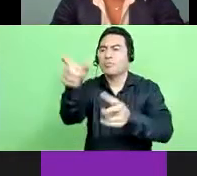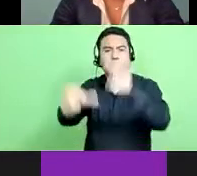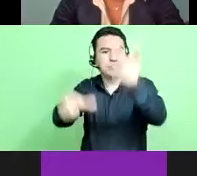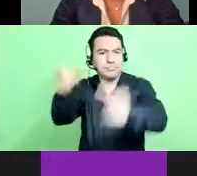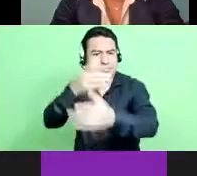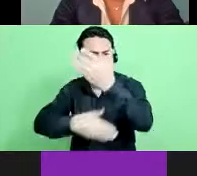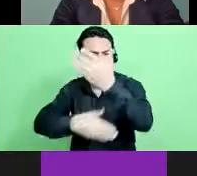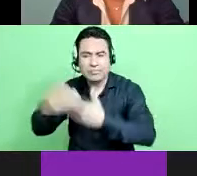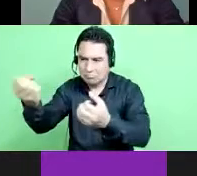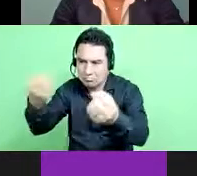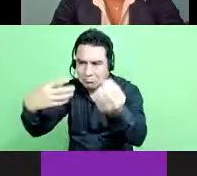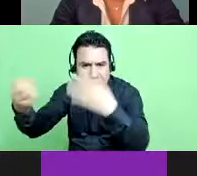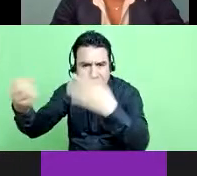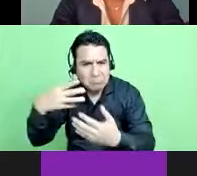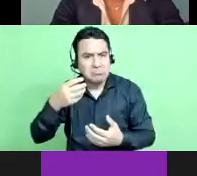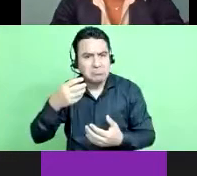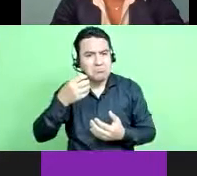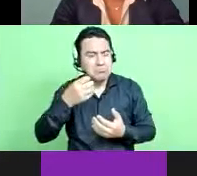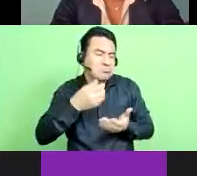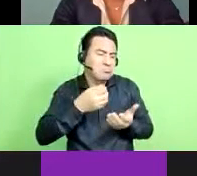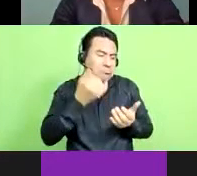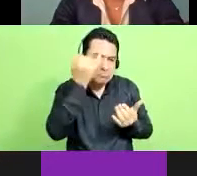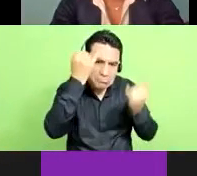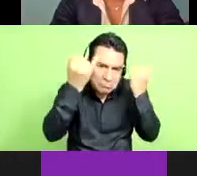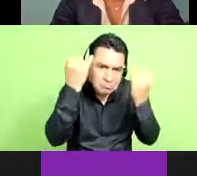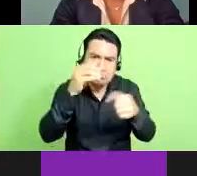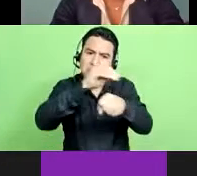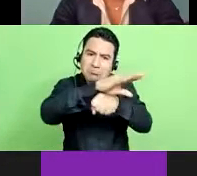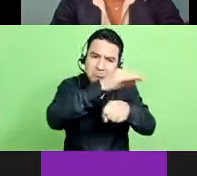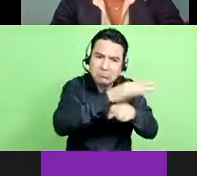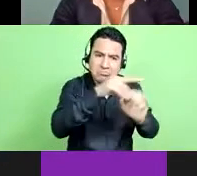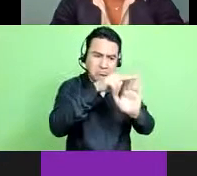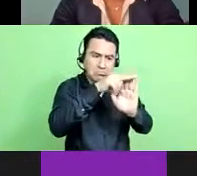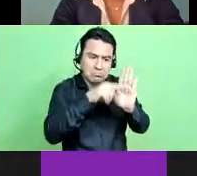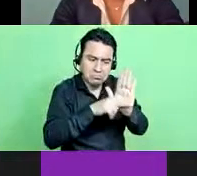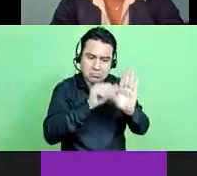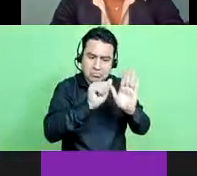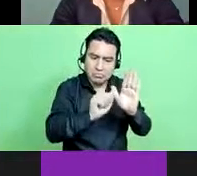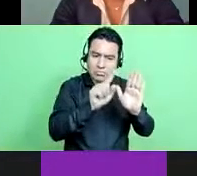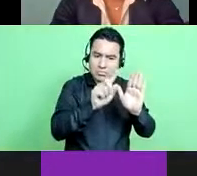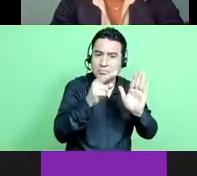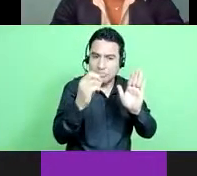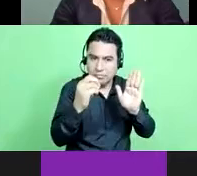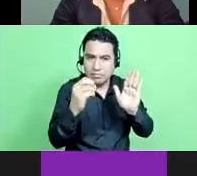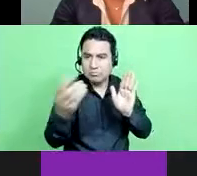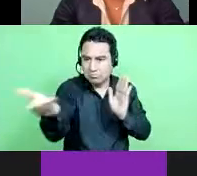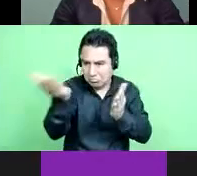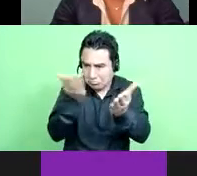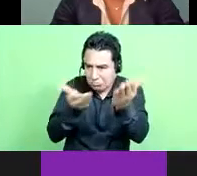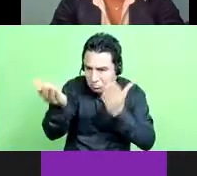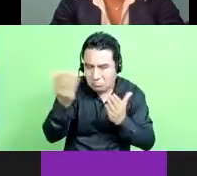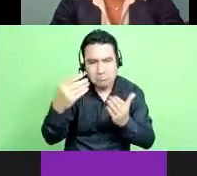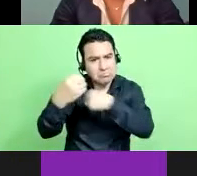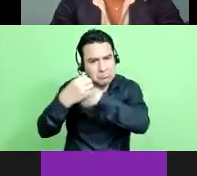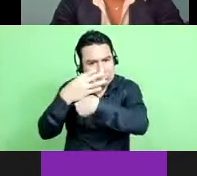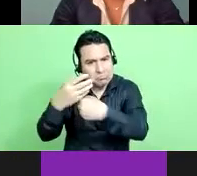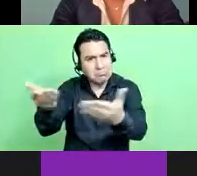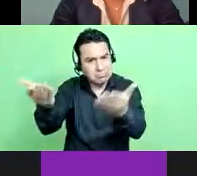observaciones de la propuesta de modificación de la norma técnica a 120